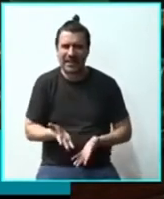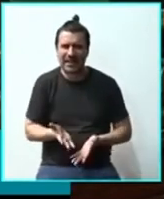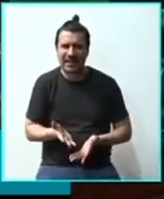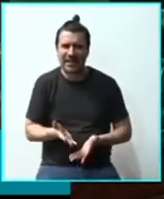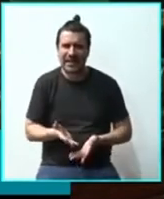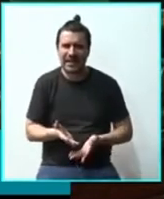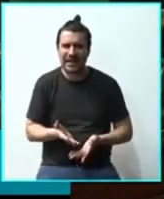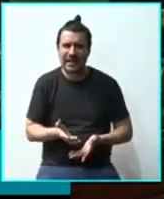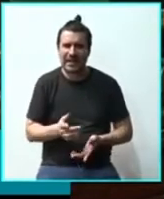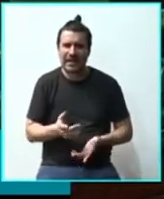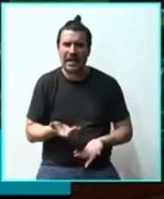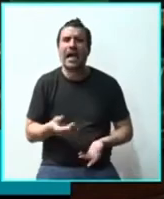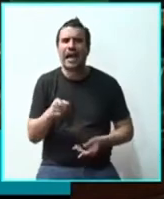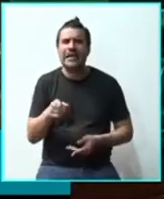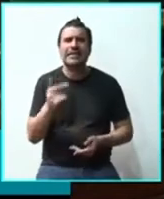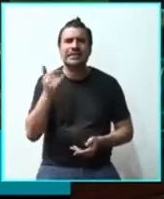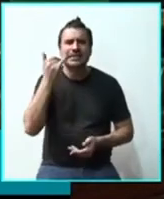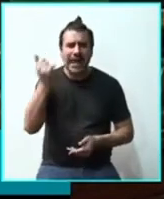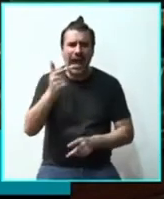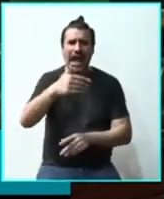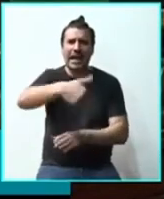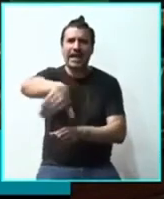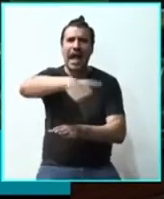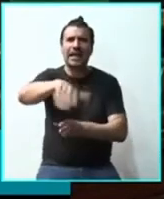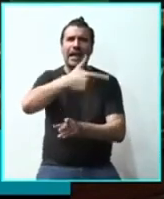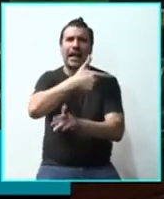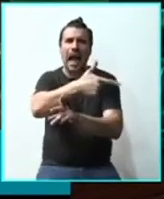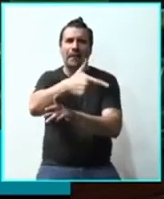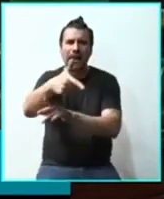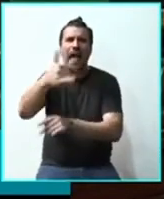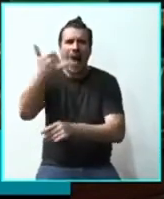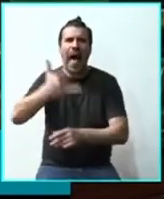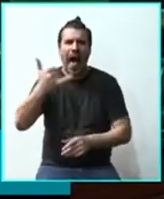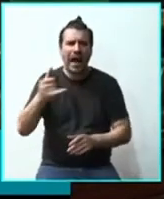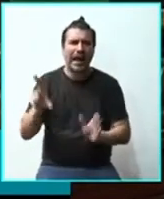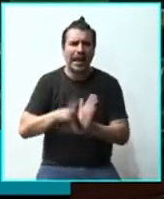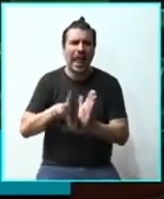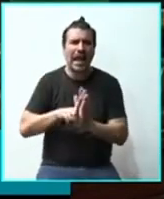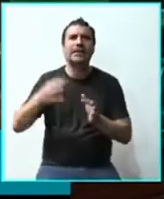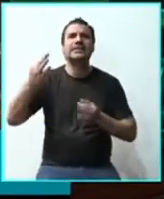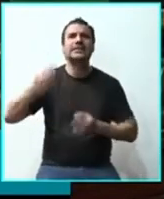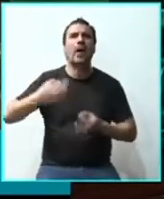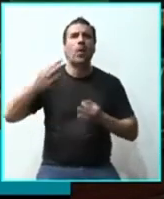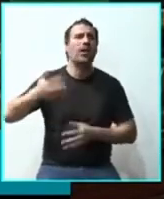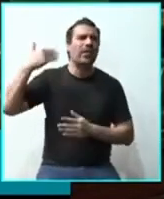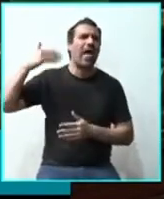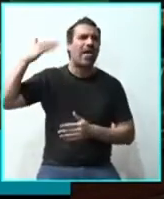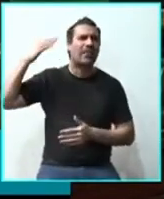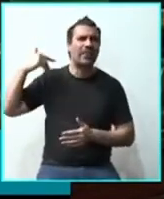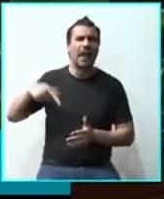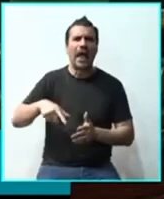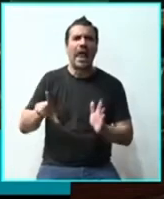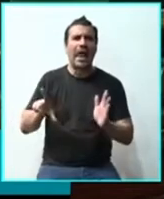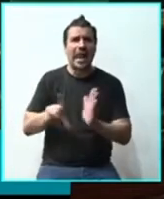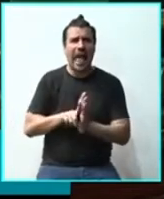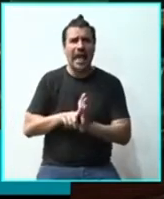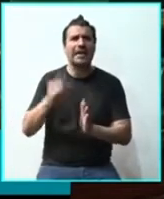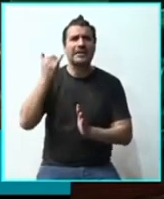ley de seguridad que votó mayoritariamente este cuerpo, ley que es un orgullo,